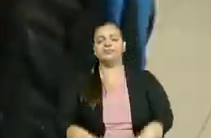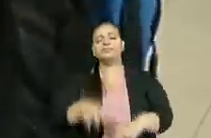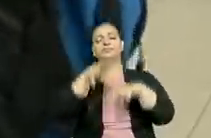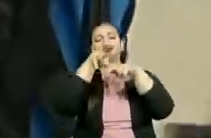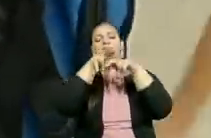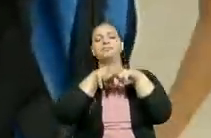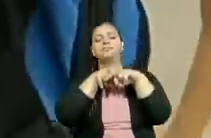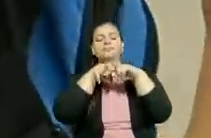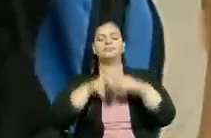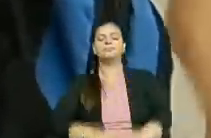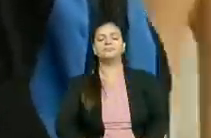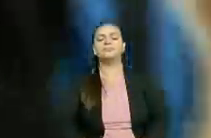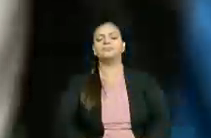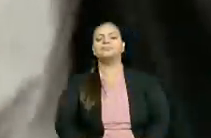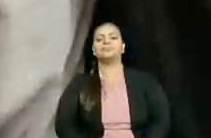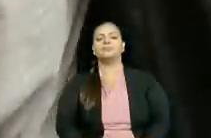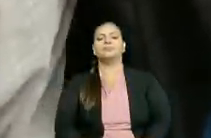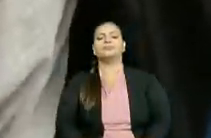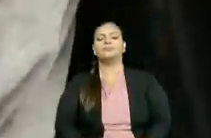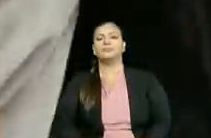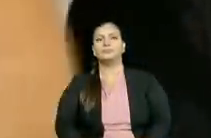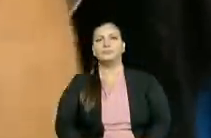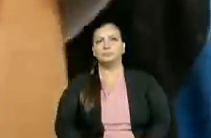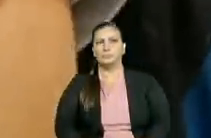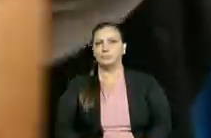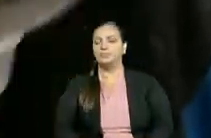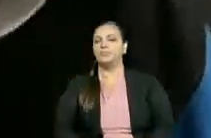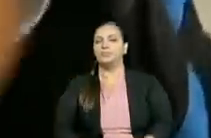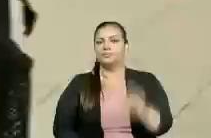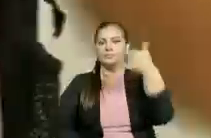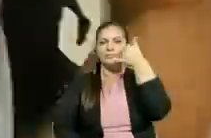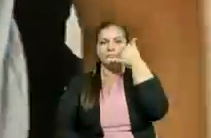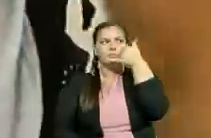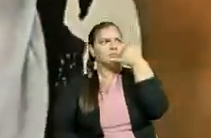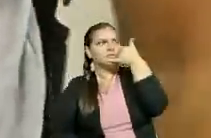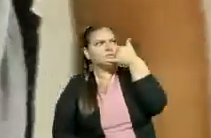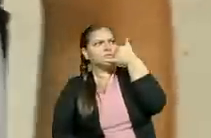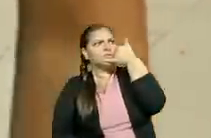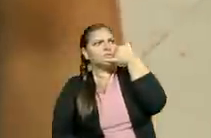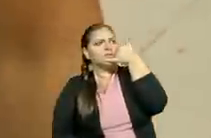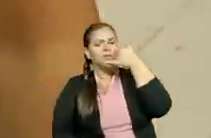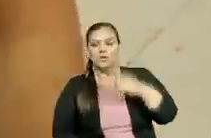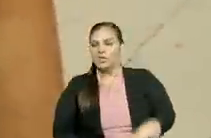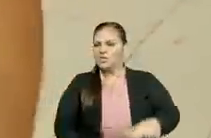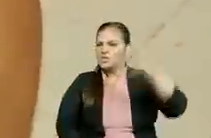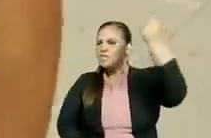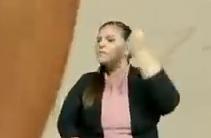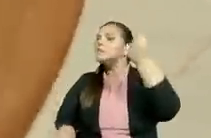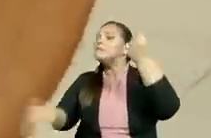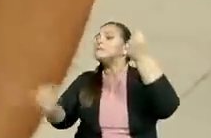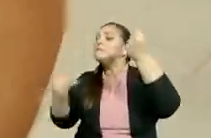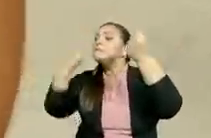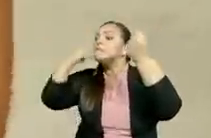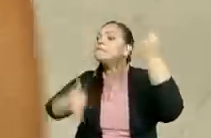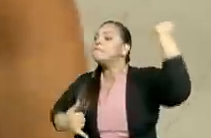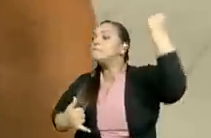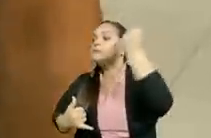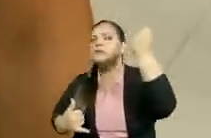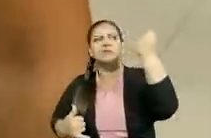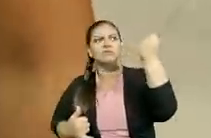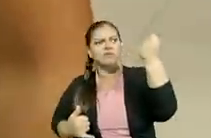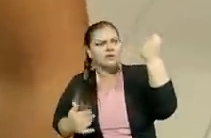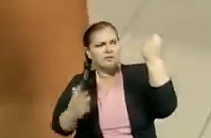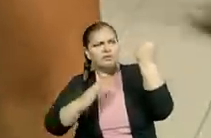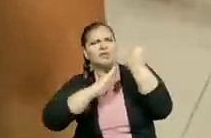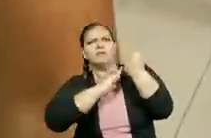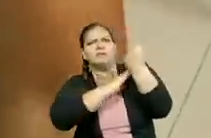de quitarle su celular, lo hirieron. Tengo la evidencia, como picando hielo ahí me puñalearon y acá atrás. Dame el teléfono si no te